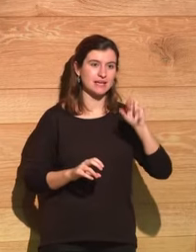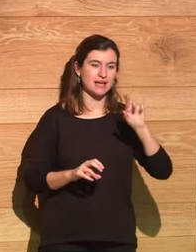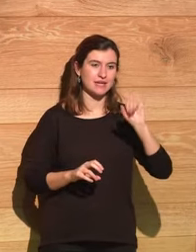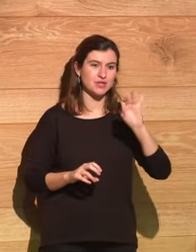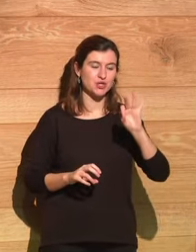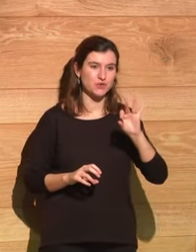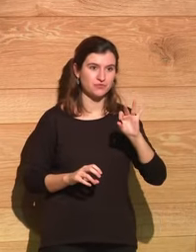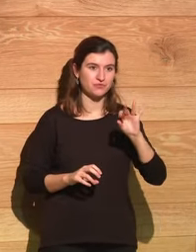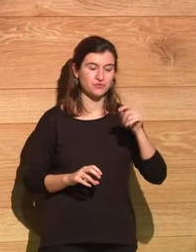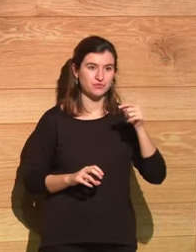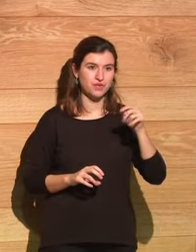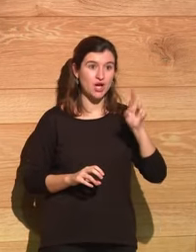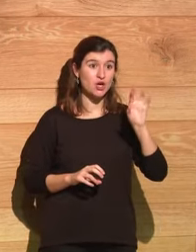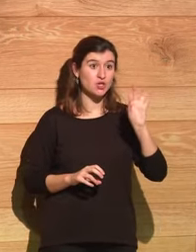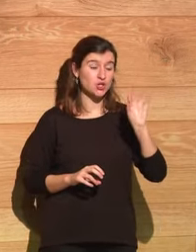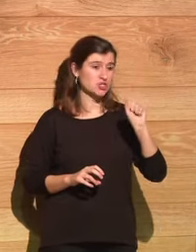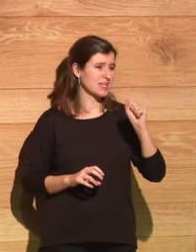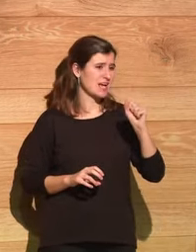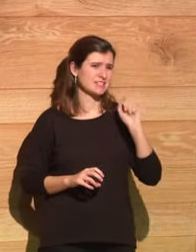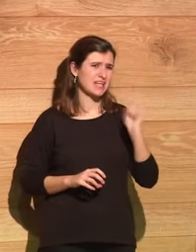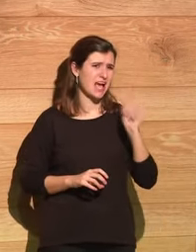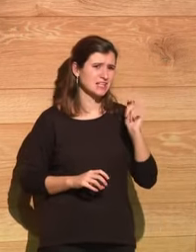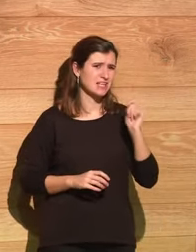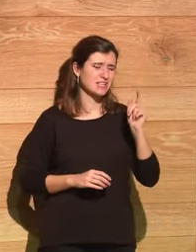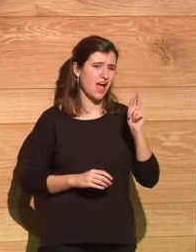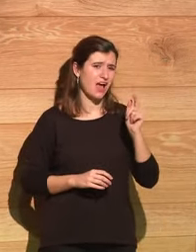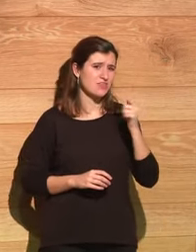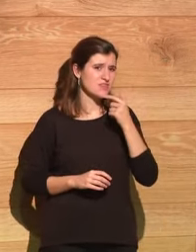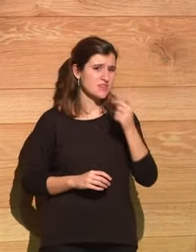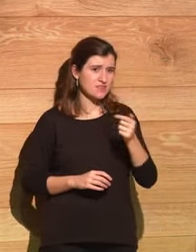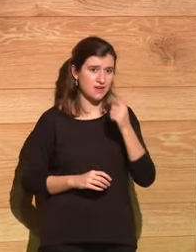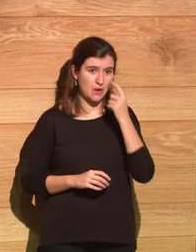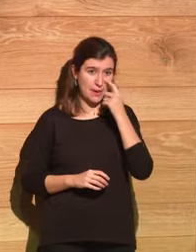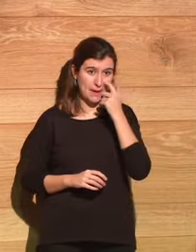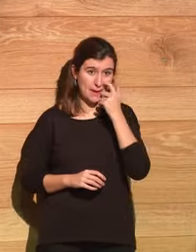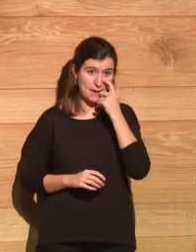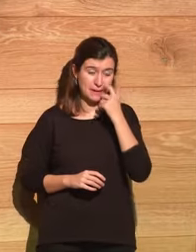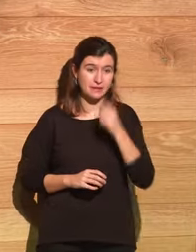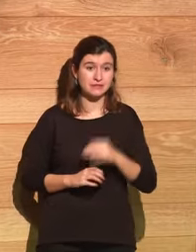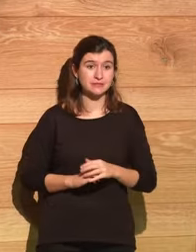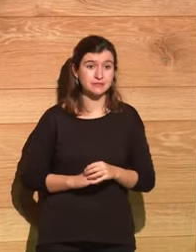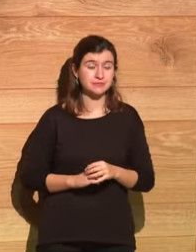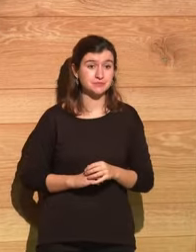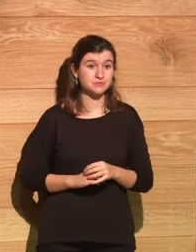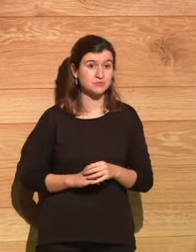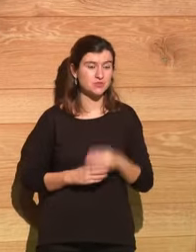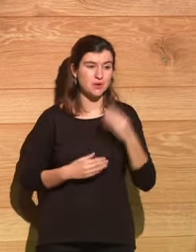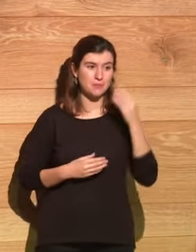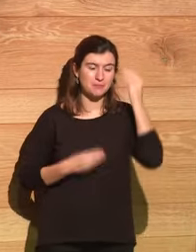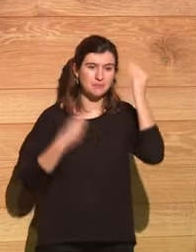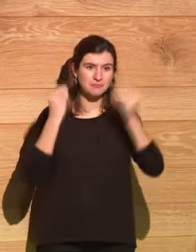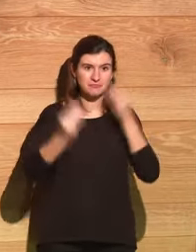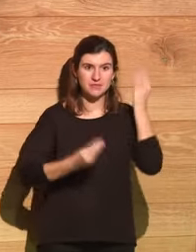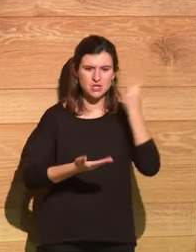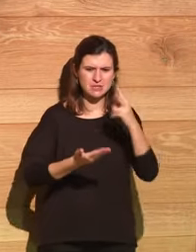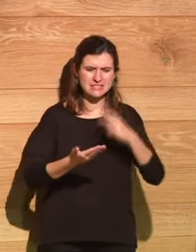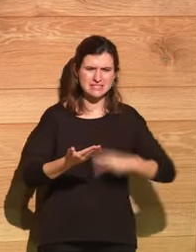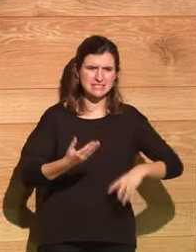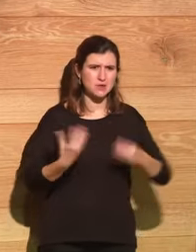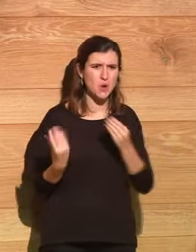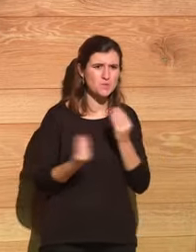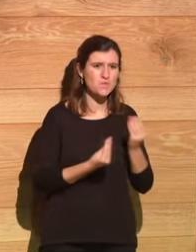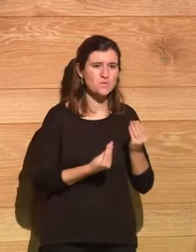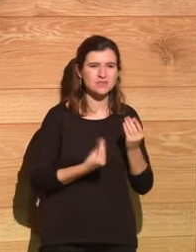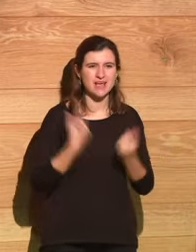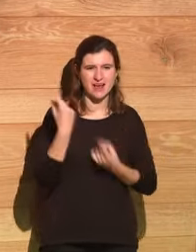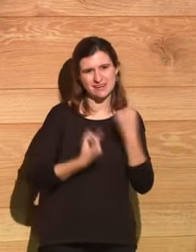hay una cosa que dice Chazel en la que insiste mucho, que esto no, que es una parte que supongo que tiene muchas lecturas y algunas un poco